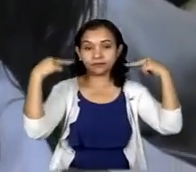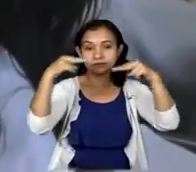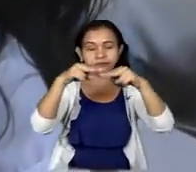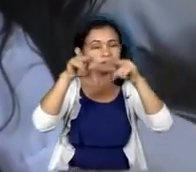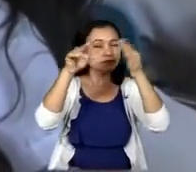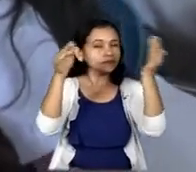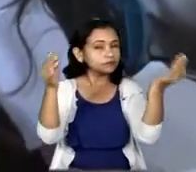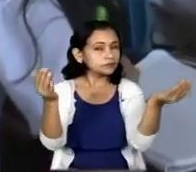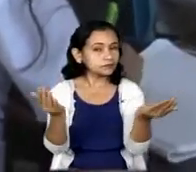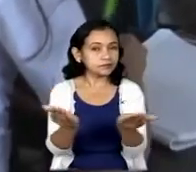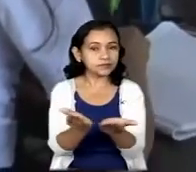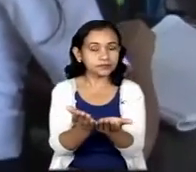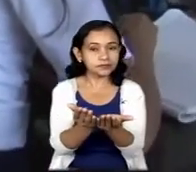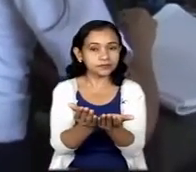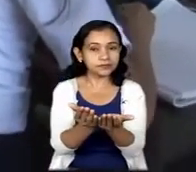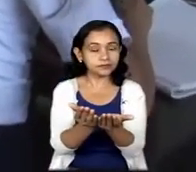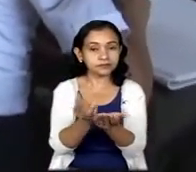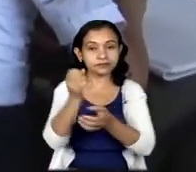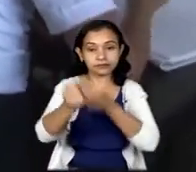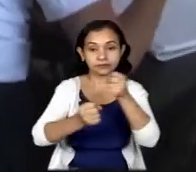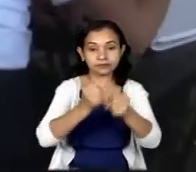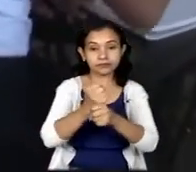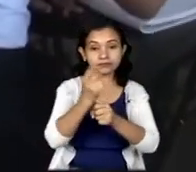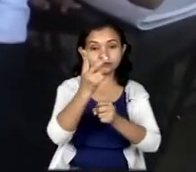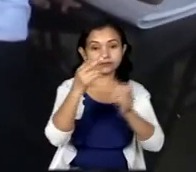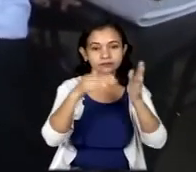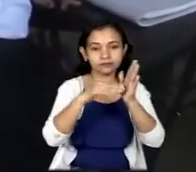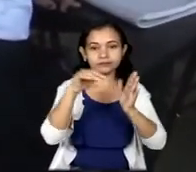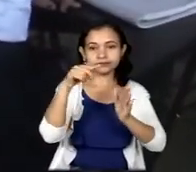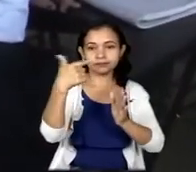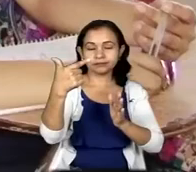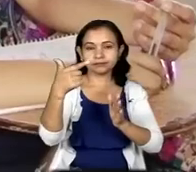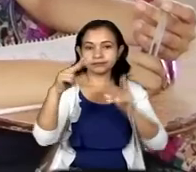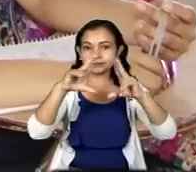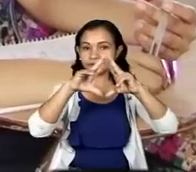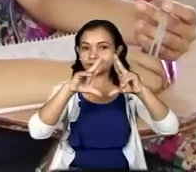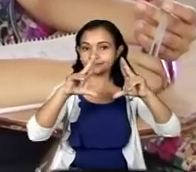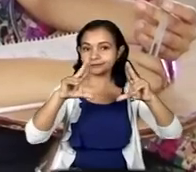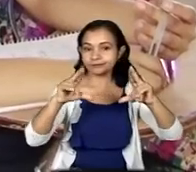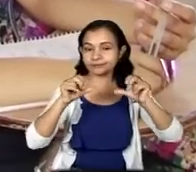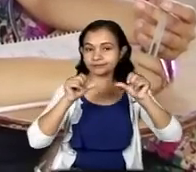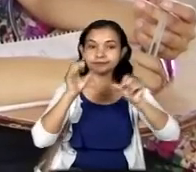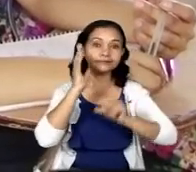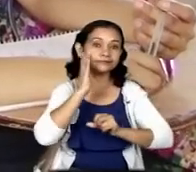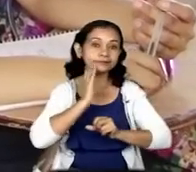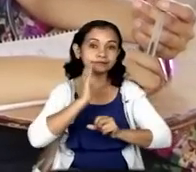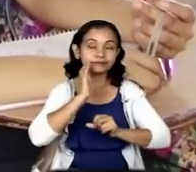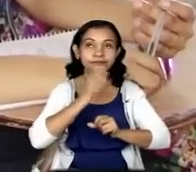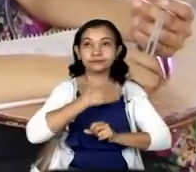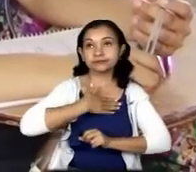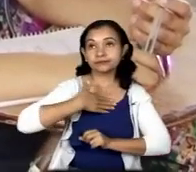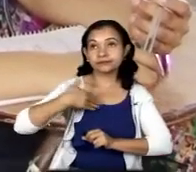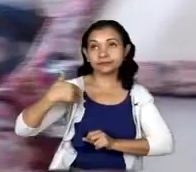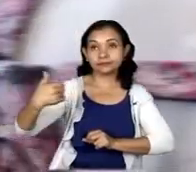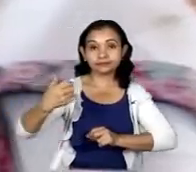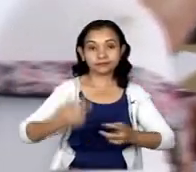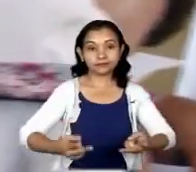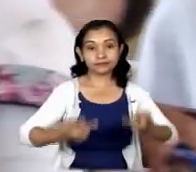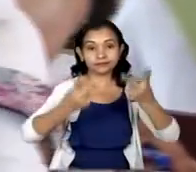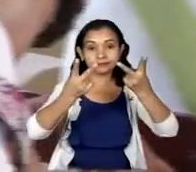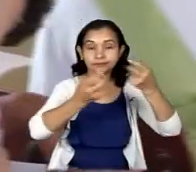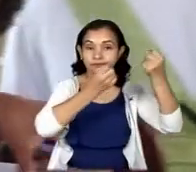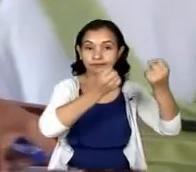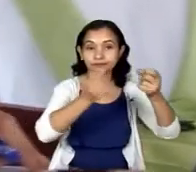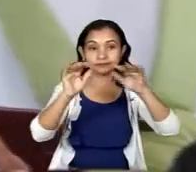mundo. Desde el año 2007, Nicaragua experimenta un avance sostenido en cuanto a la mejora de calidad de vida de las y